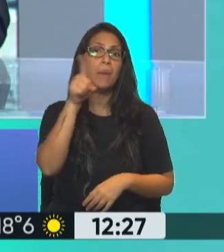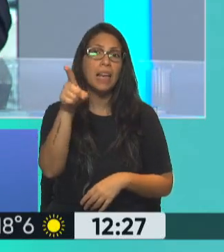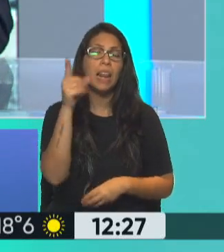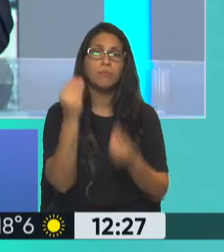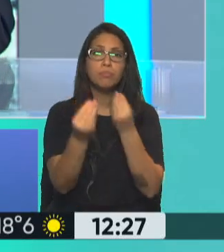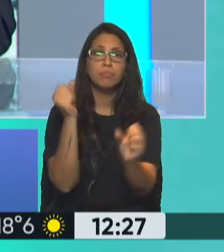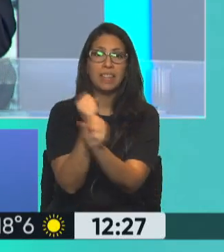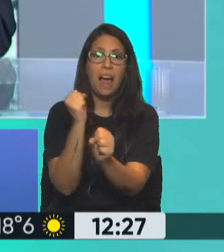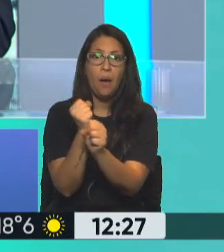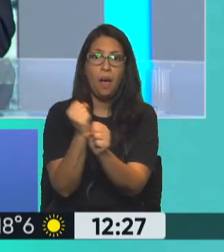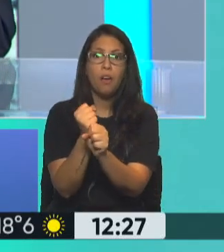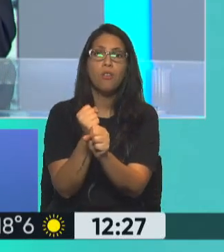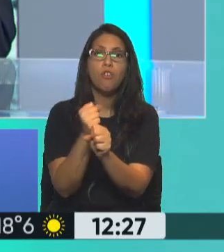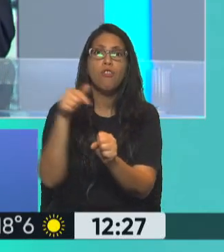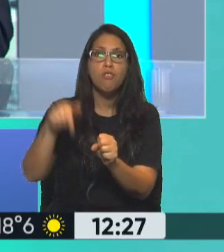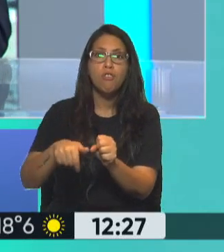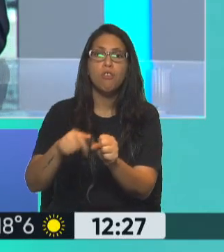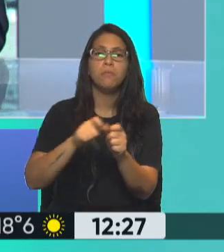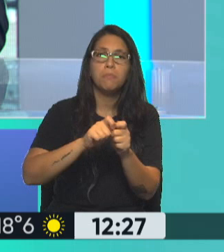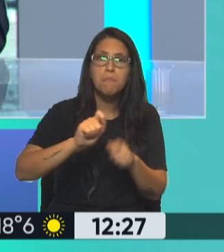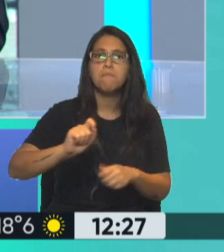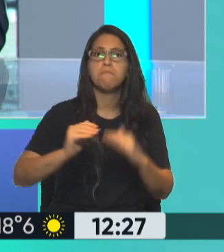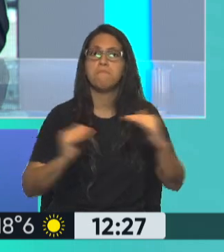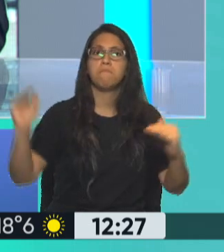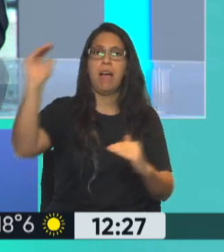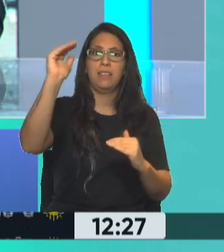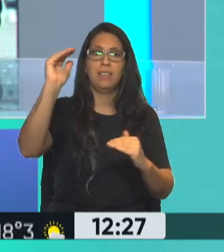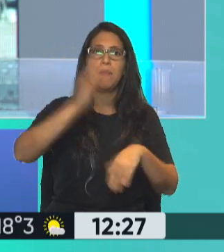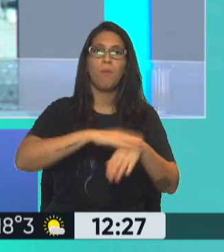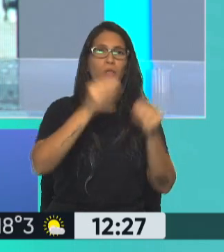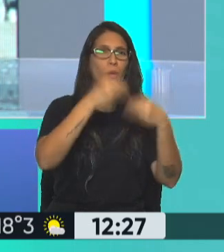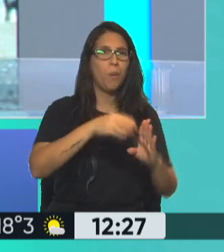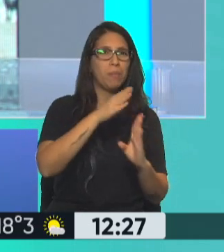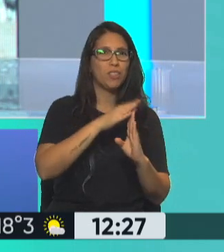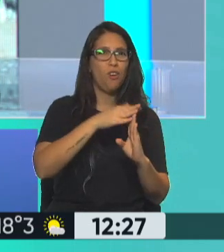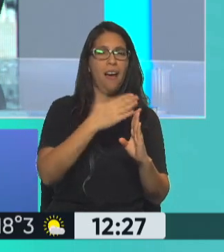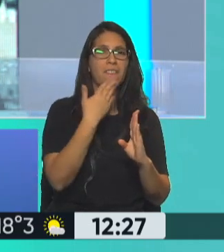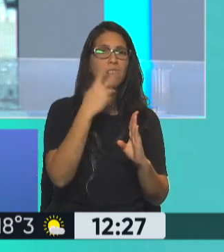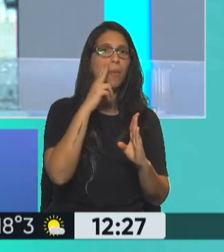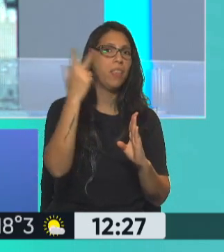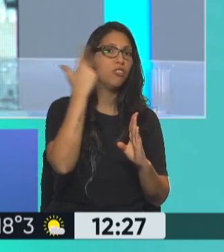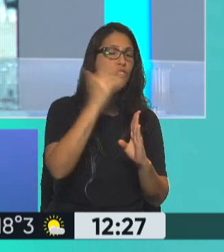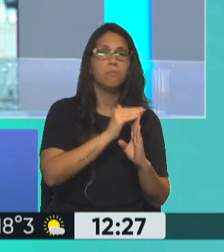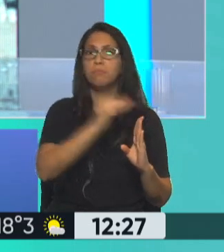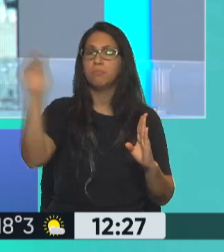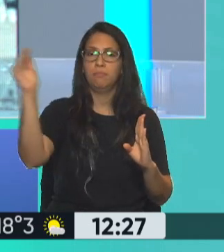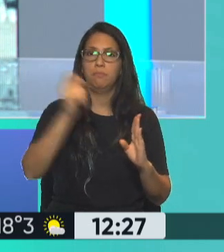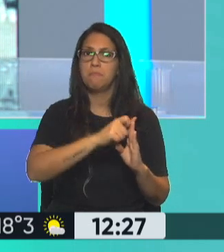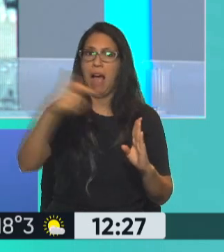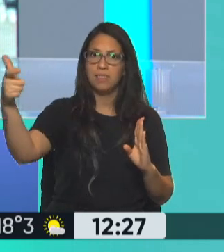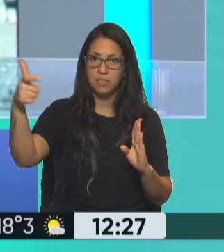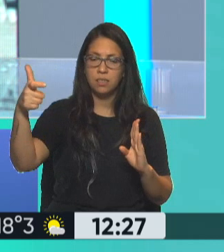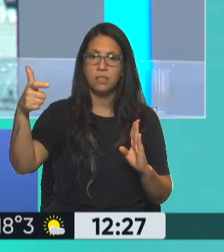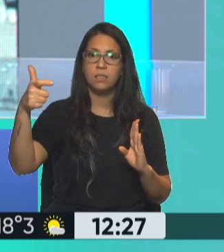de empleos, que hoy estás por encima de lo que es el inicio de ese proceso. Claro. En abril de 2018. Todavía,